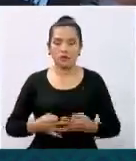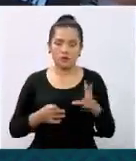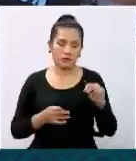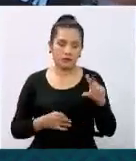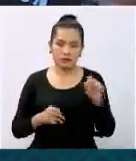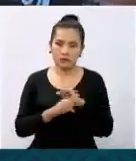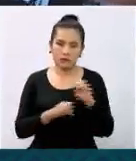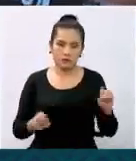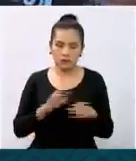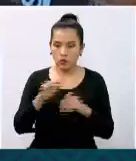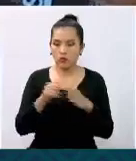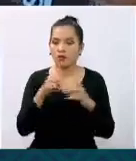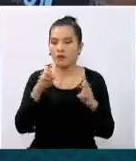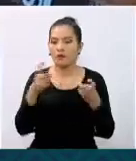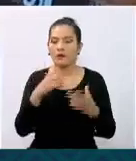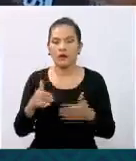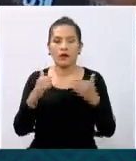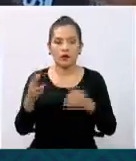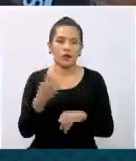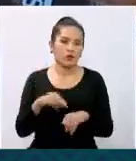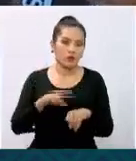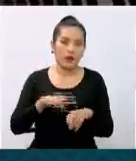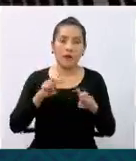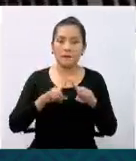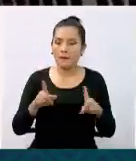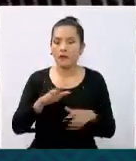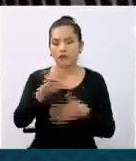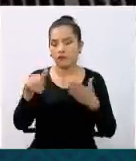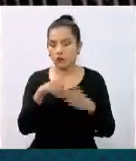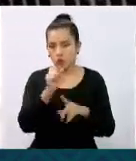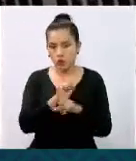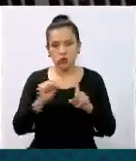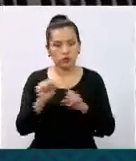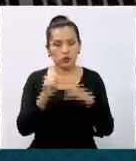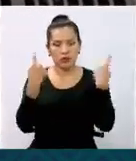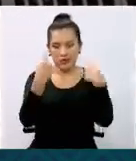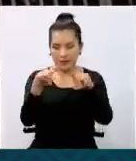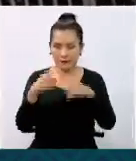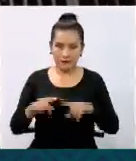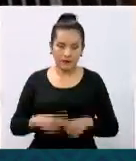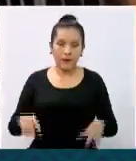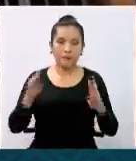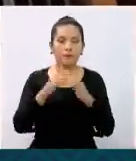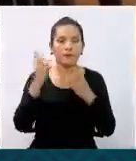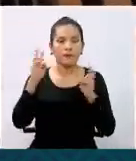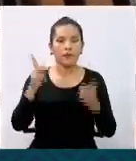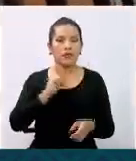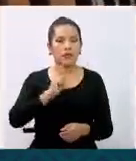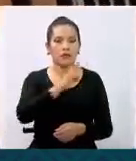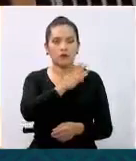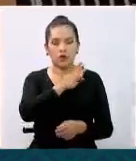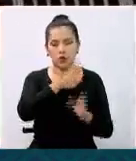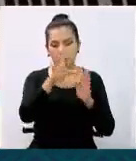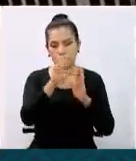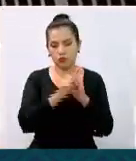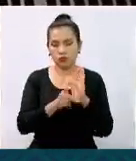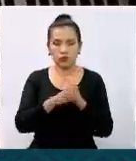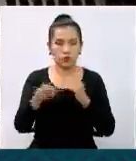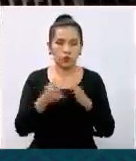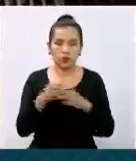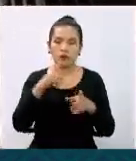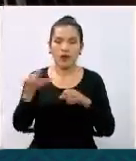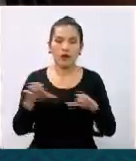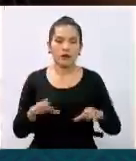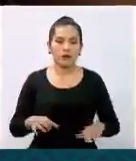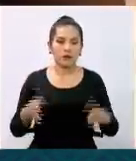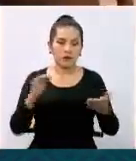por la vía ordinaria. Son dos situaciones completamente distintas. Recordó que en ambos procesos el Tribunal Constitucional actuó en el marco de su